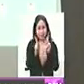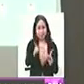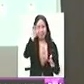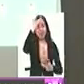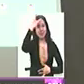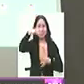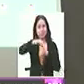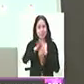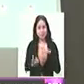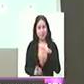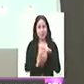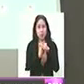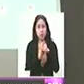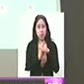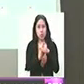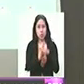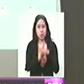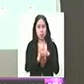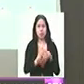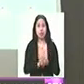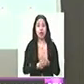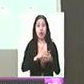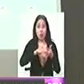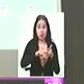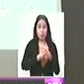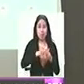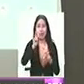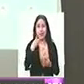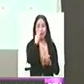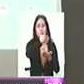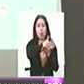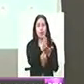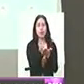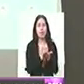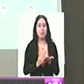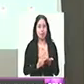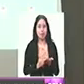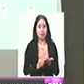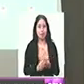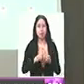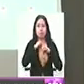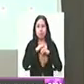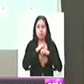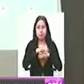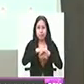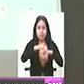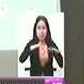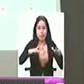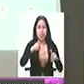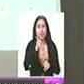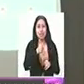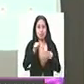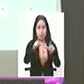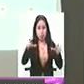inicio de la fase 2, es decir, una fase de contagio comunitario.